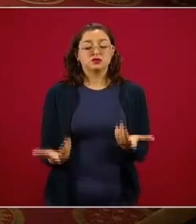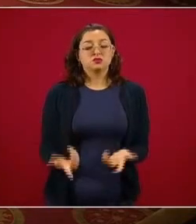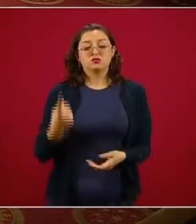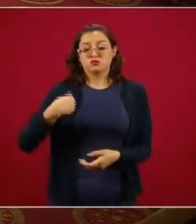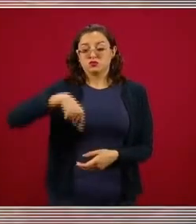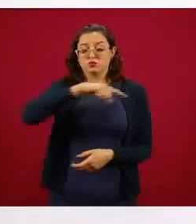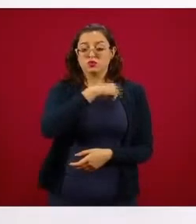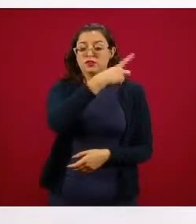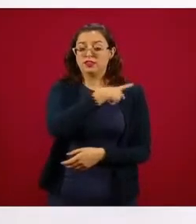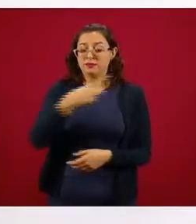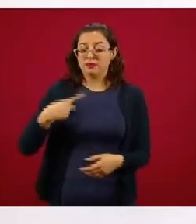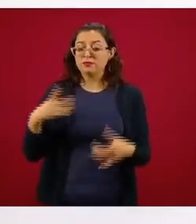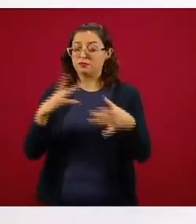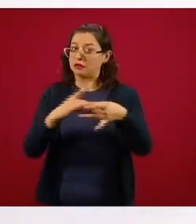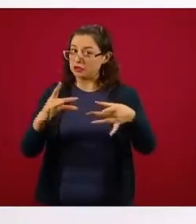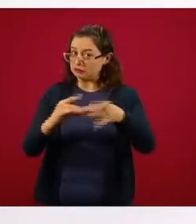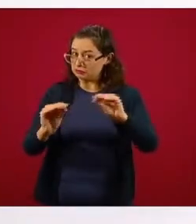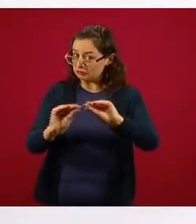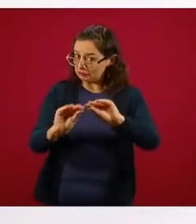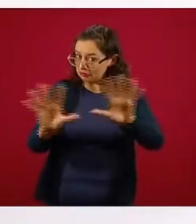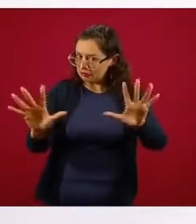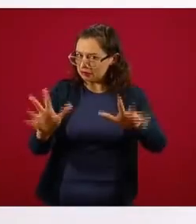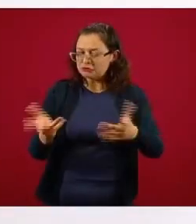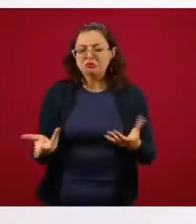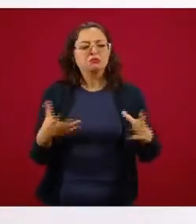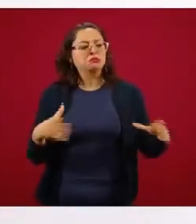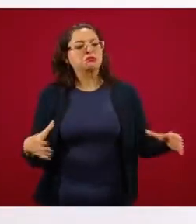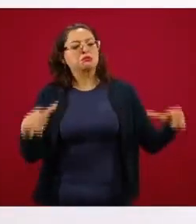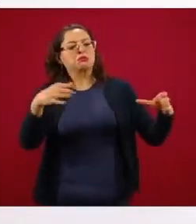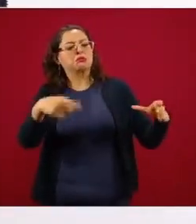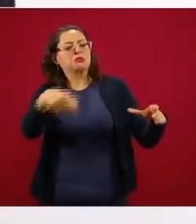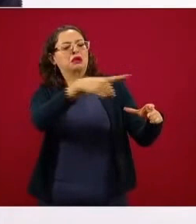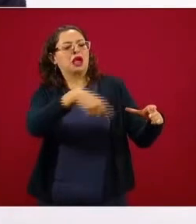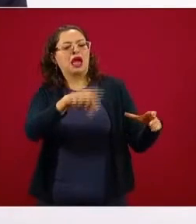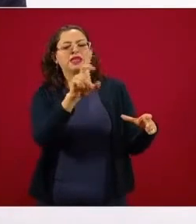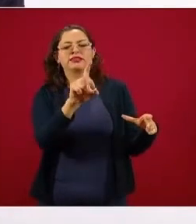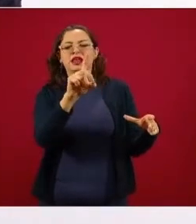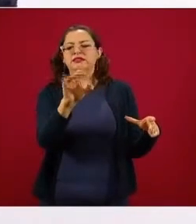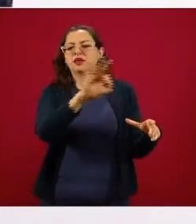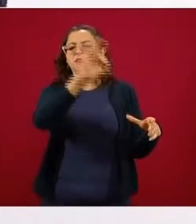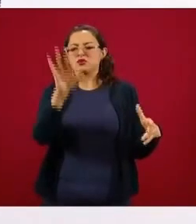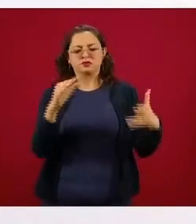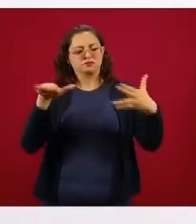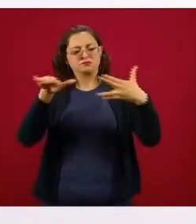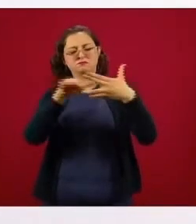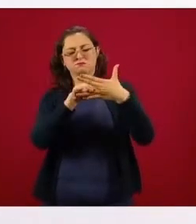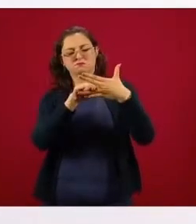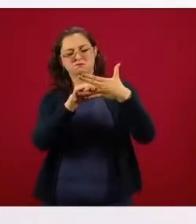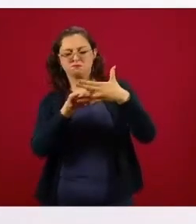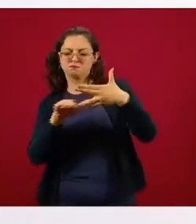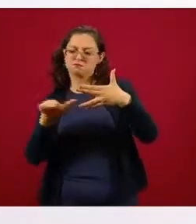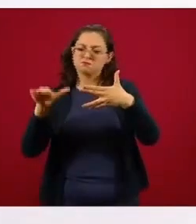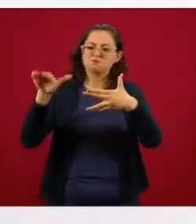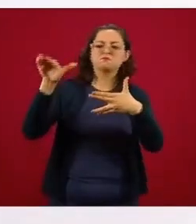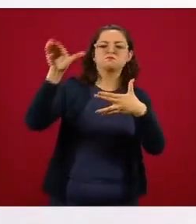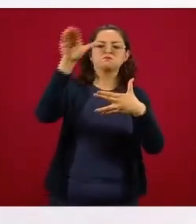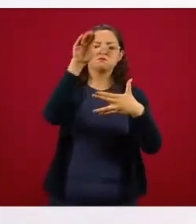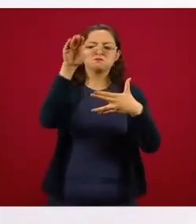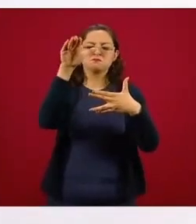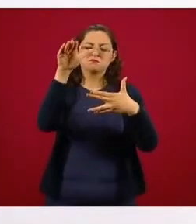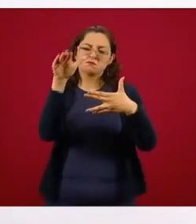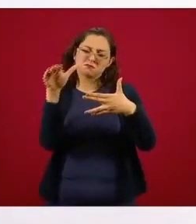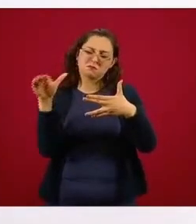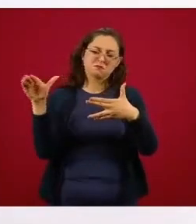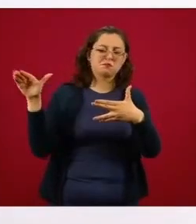haciendo por el restante 30% de las familias que se ubican de la clase media,